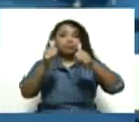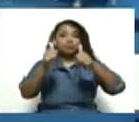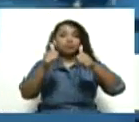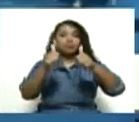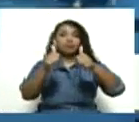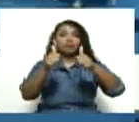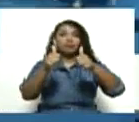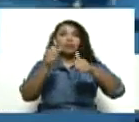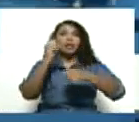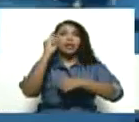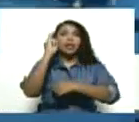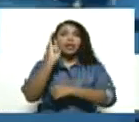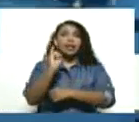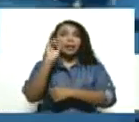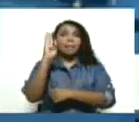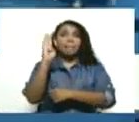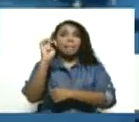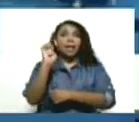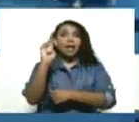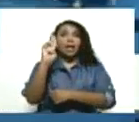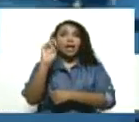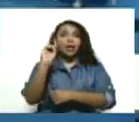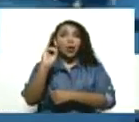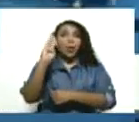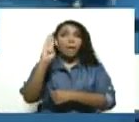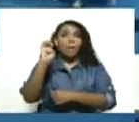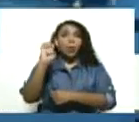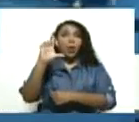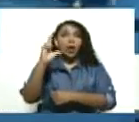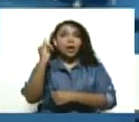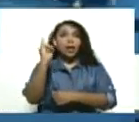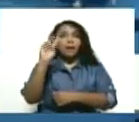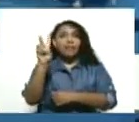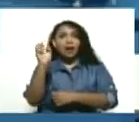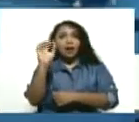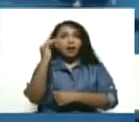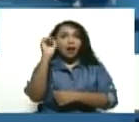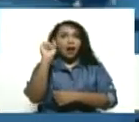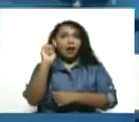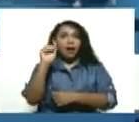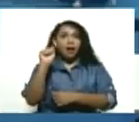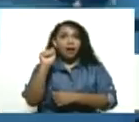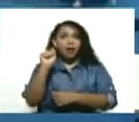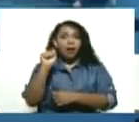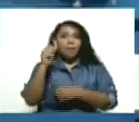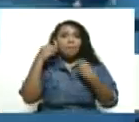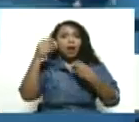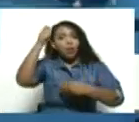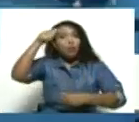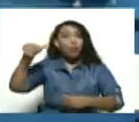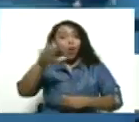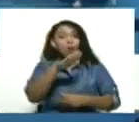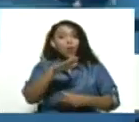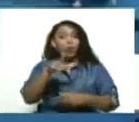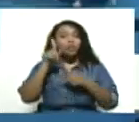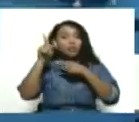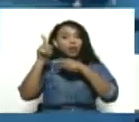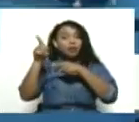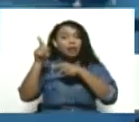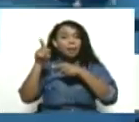Ibero bolivariana para que los pueblos de la Península ibérica